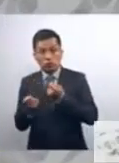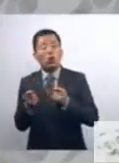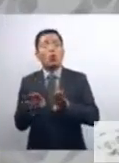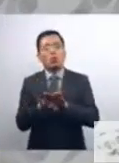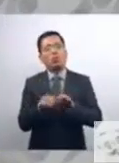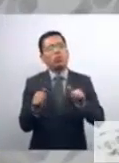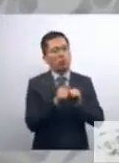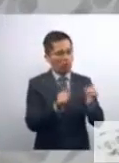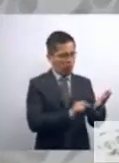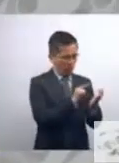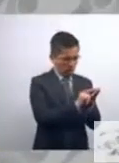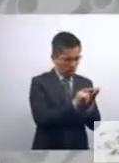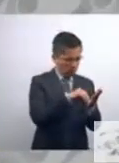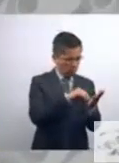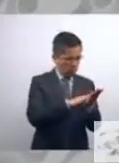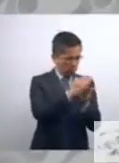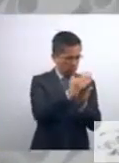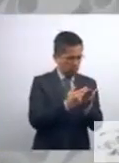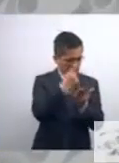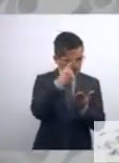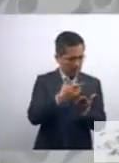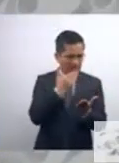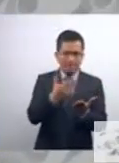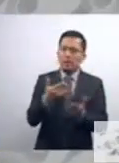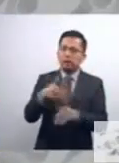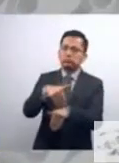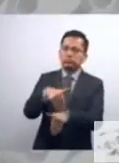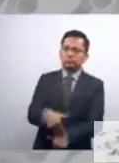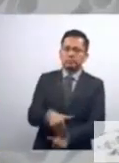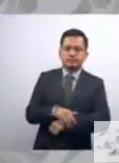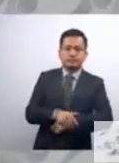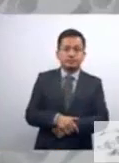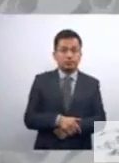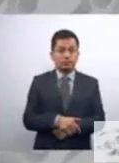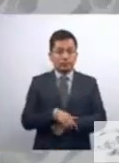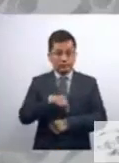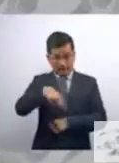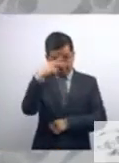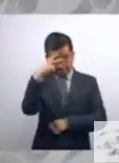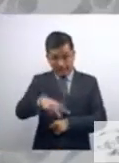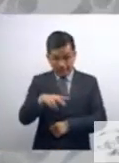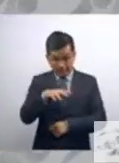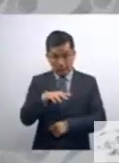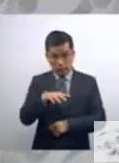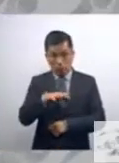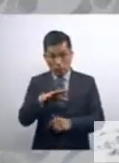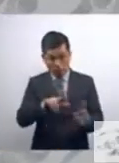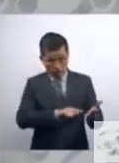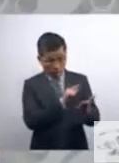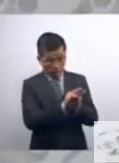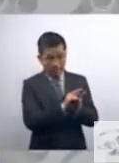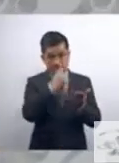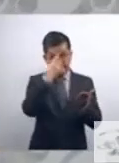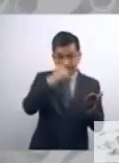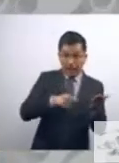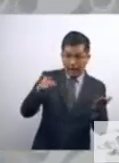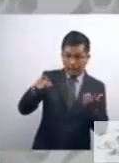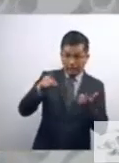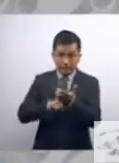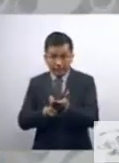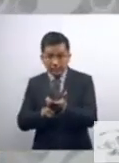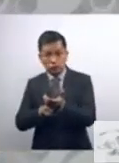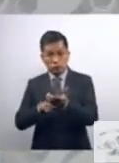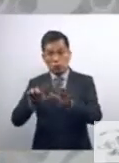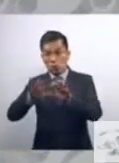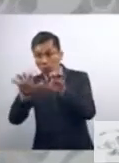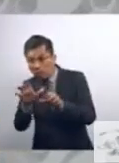a la aplicación de la misma. En nuestro país aún no contamos con legislación que delimite la responsabilidad ética con